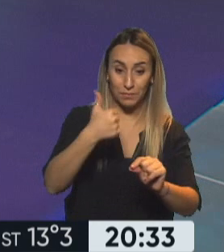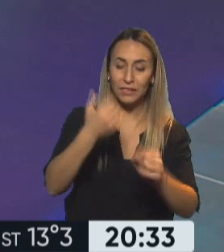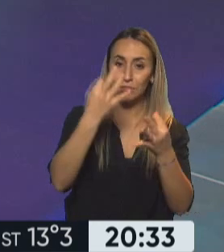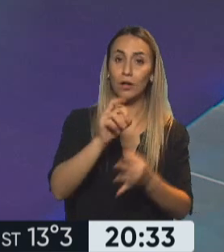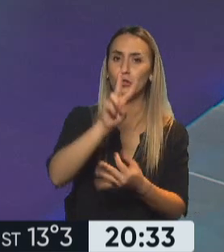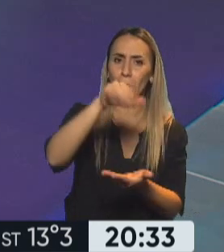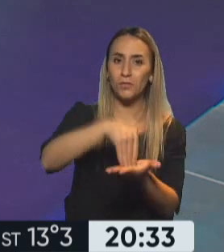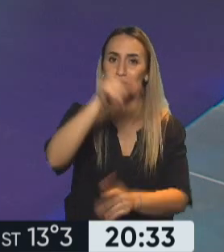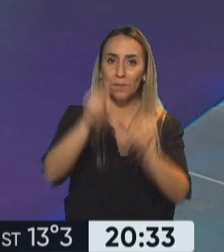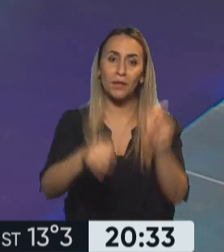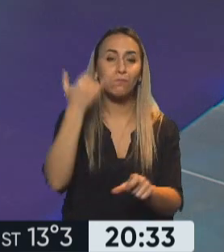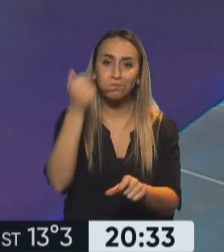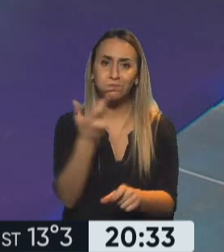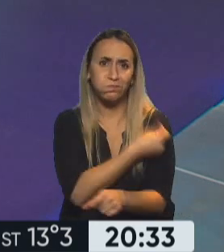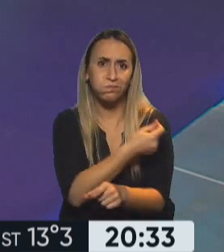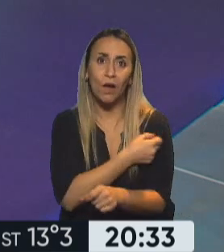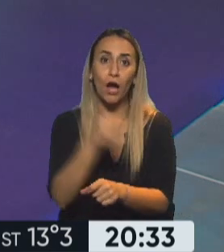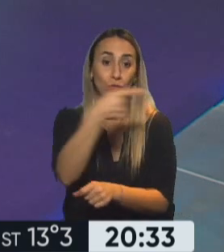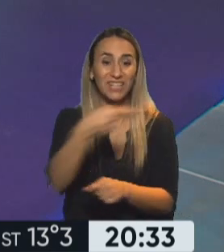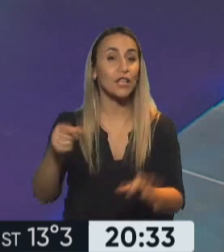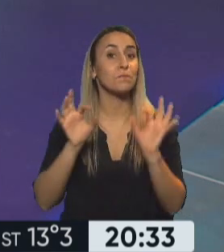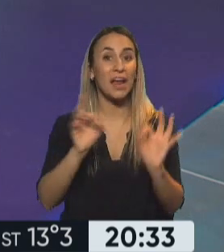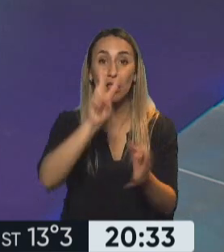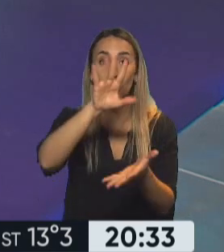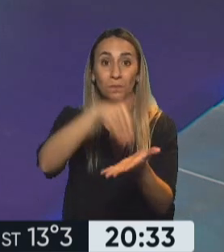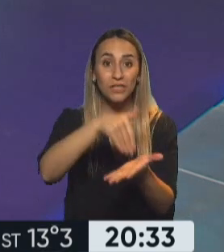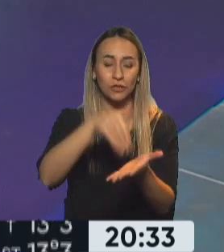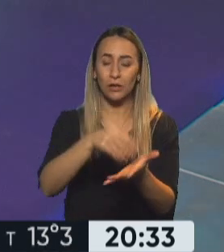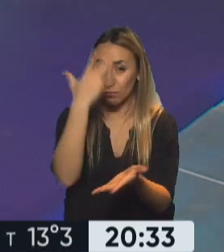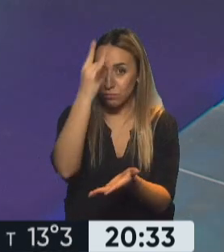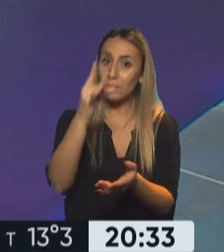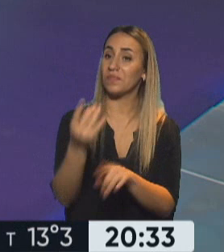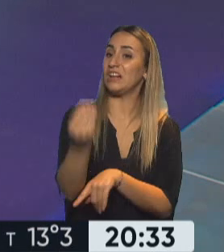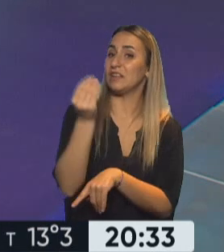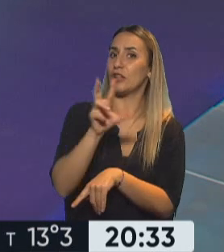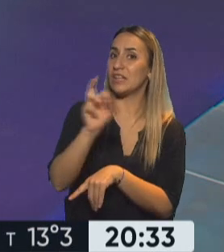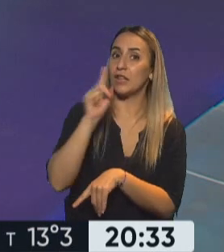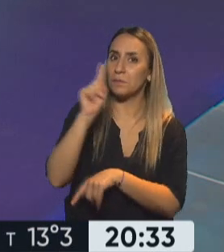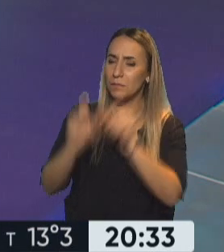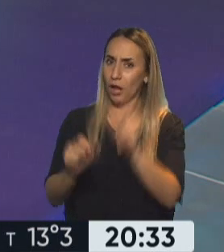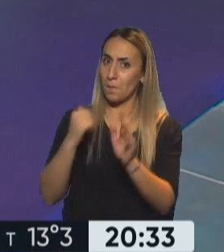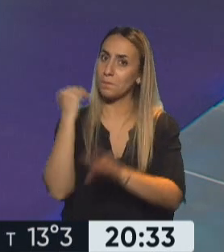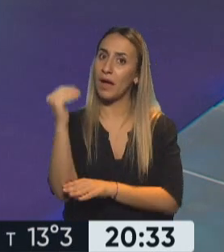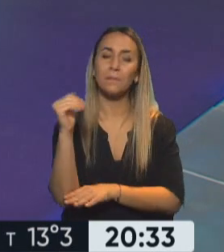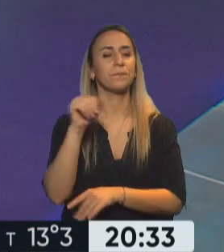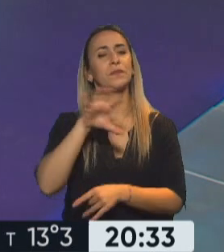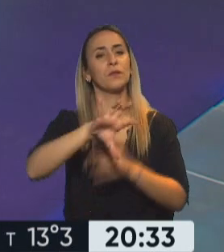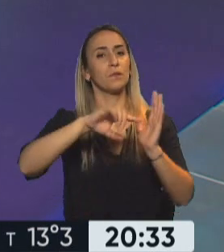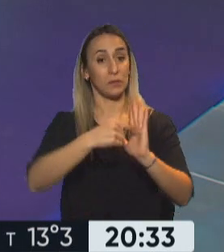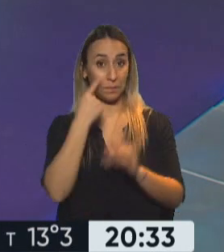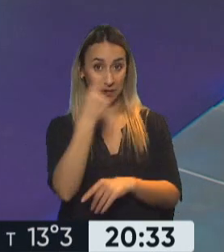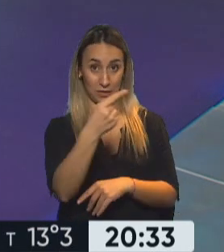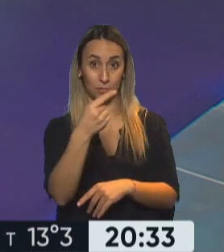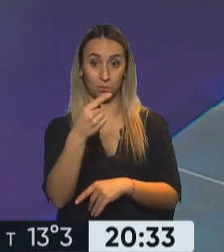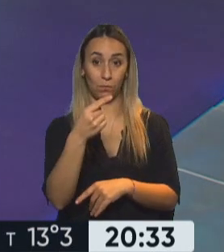personas vacunadas en una semana sus números récord el sábado más de 300.000 personas íbamos a la provincia de buenos aires porque miren ustedes